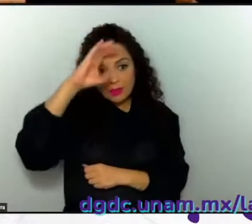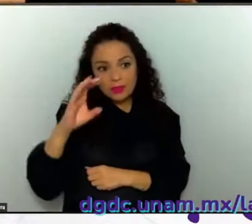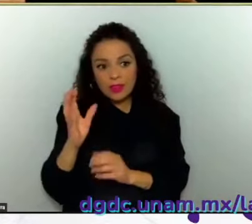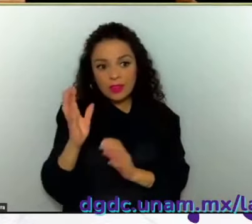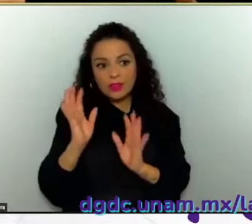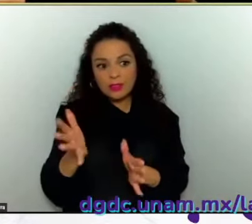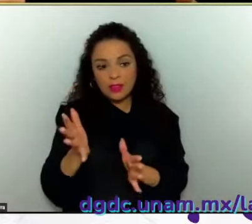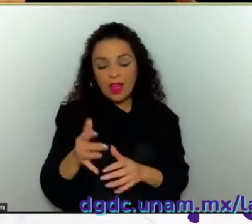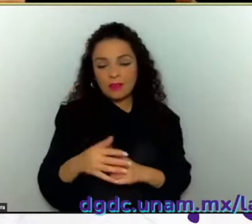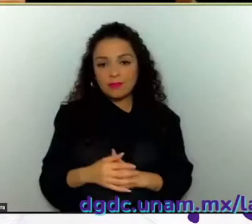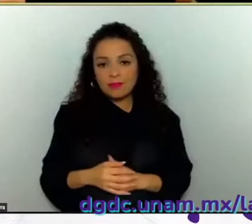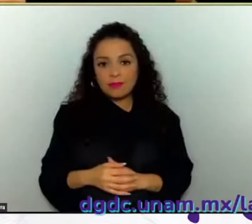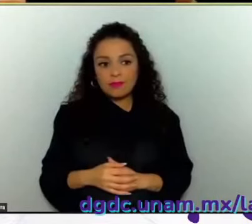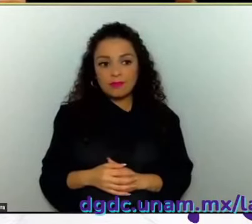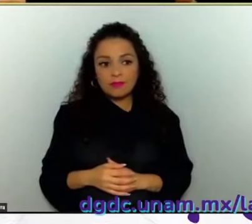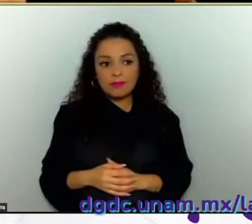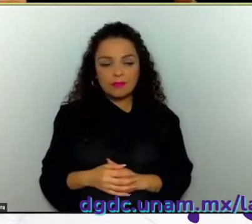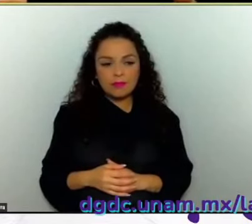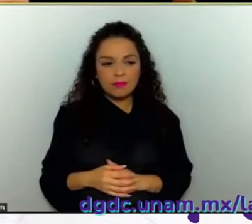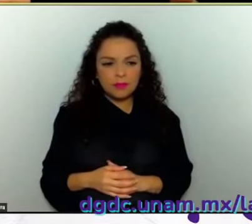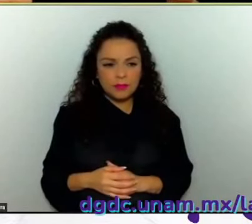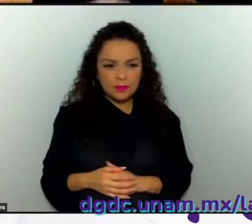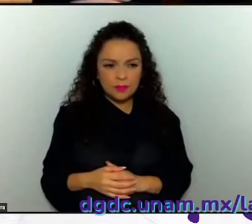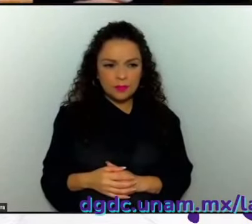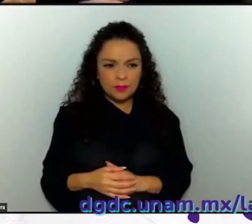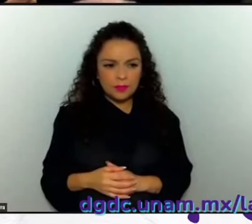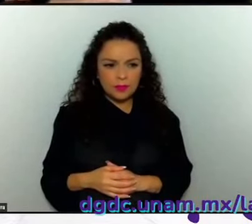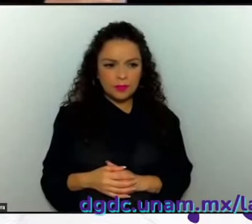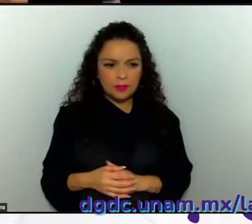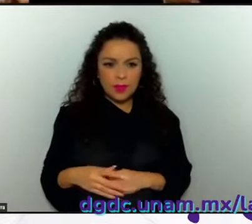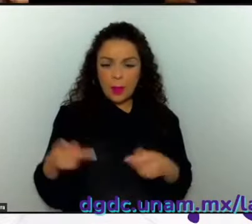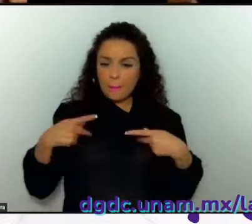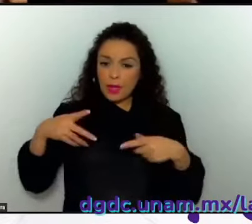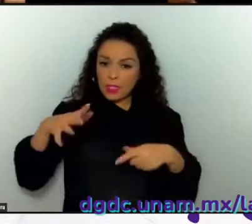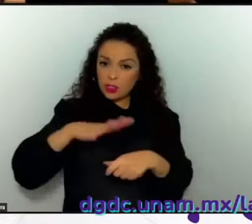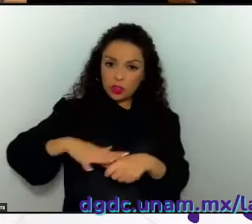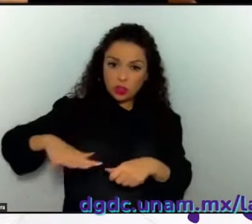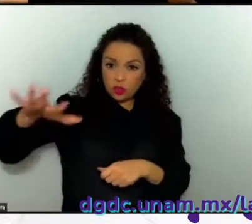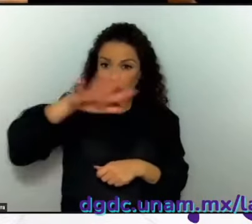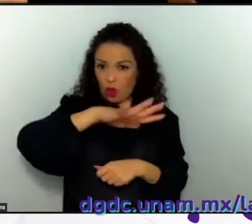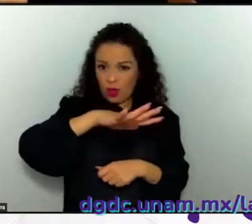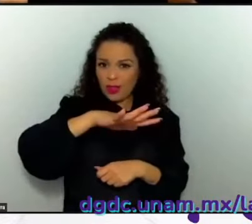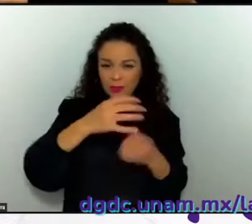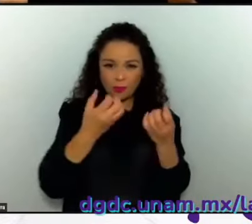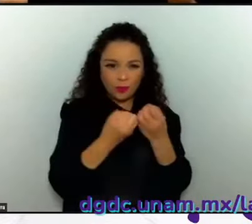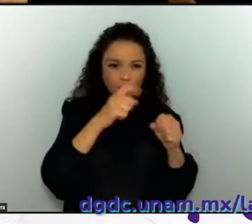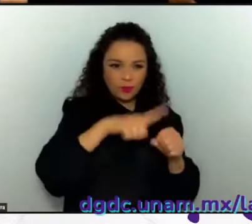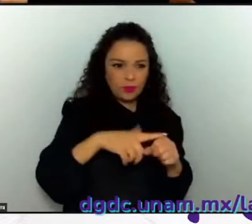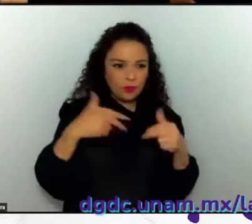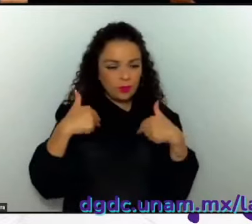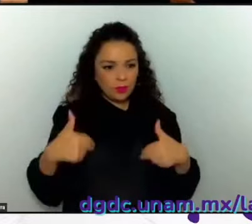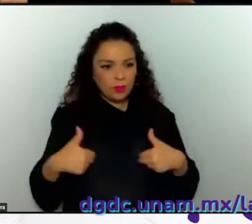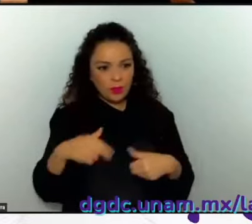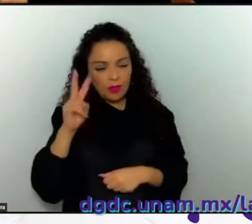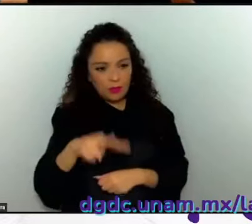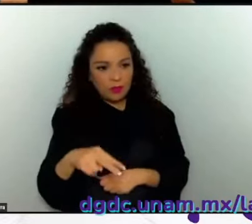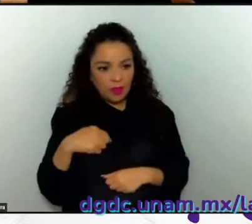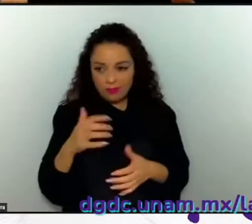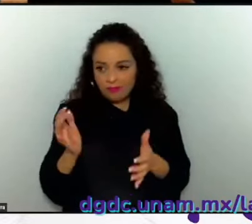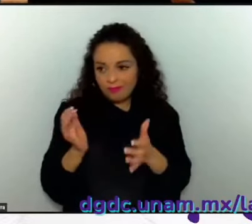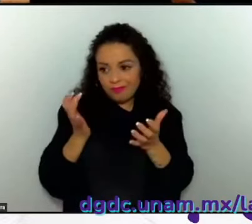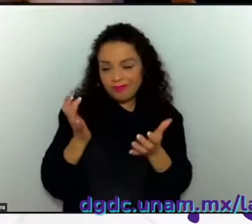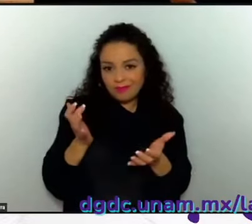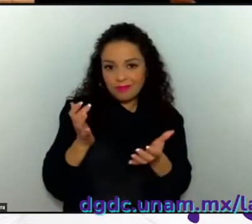población. En definitiva, creo que había una respuesta social colectiva de la humanidad. También me ha sorprendido porque pensé que iba a ser peor. y